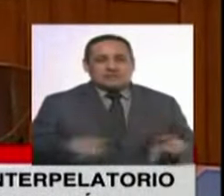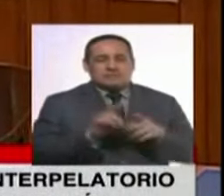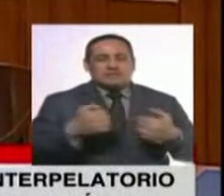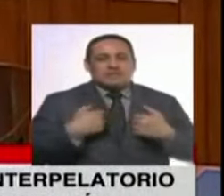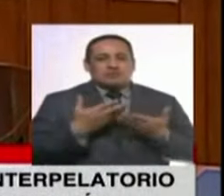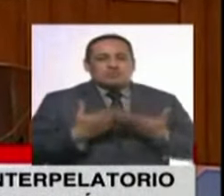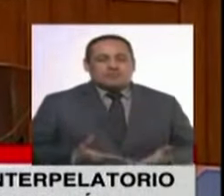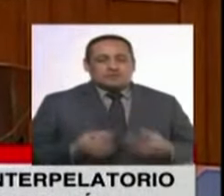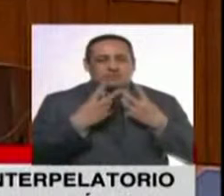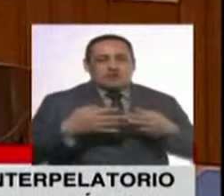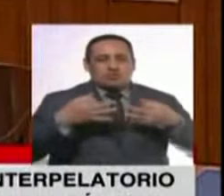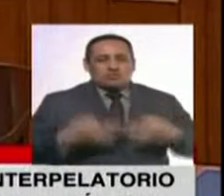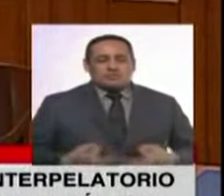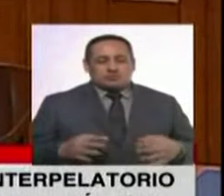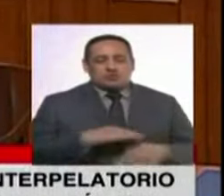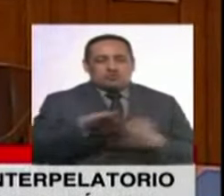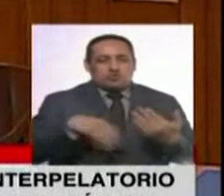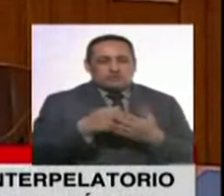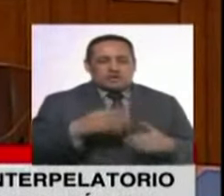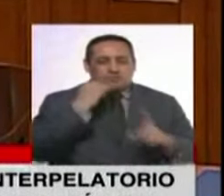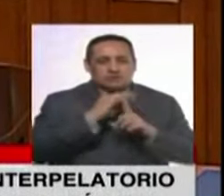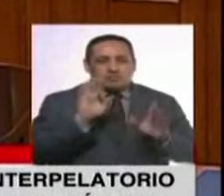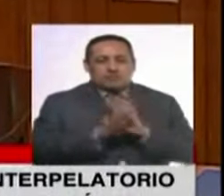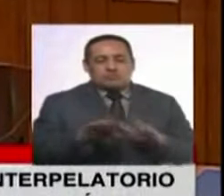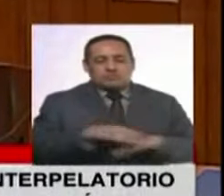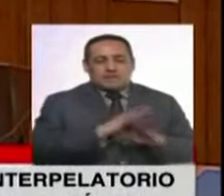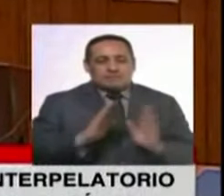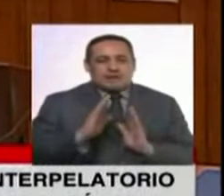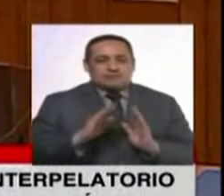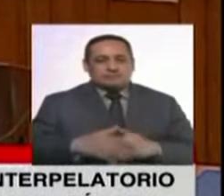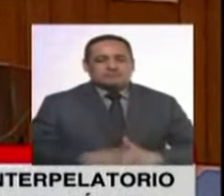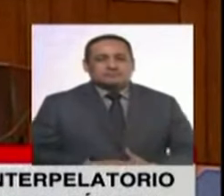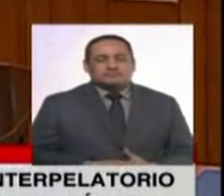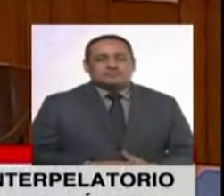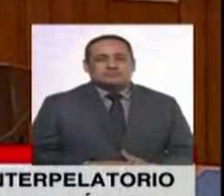un peso determinado en el cumplimiento total de los objetivos del plan